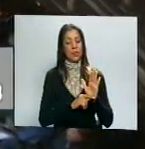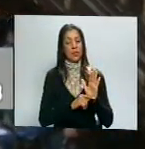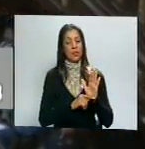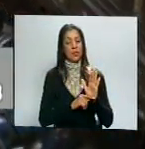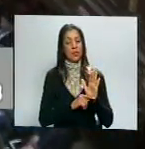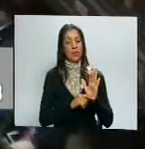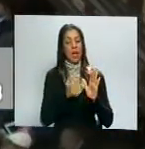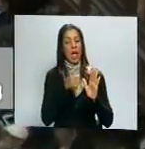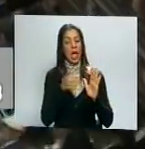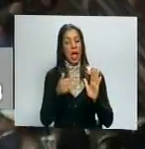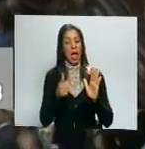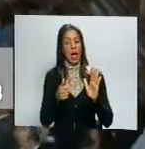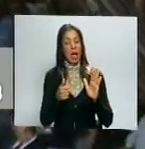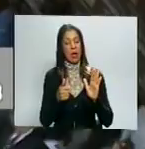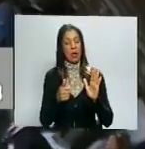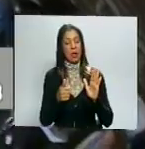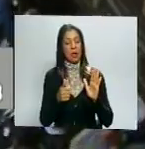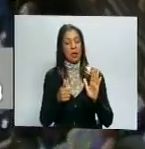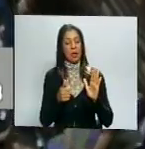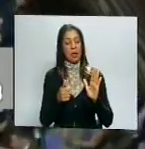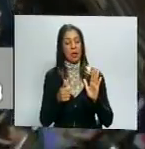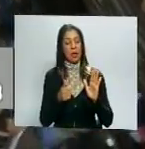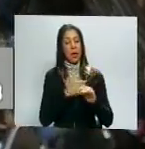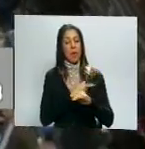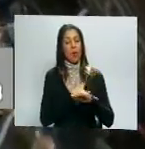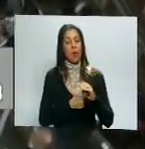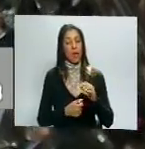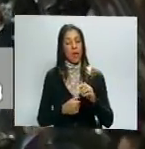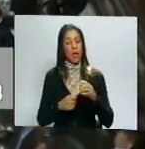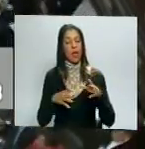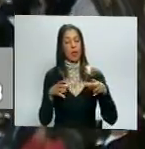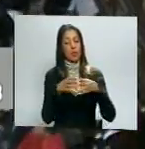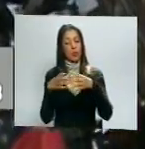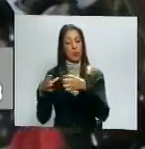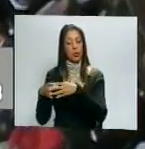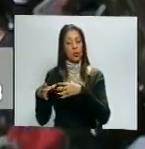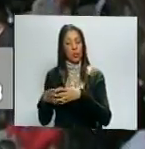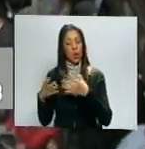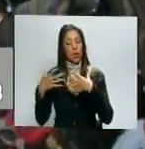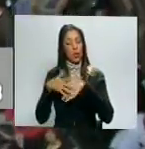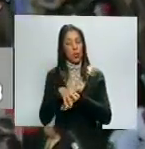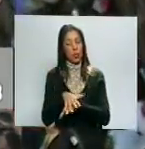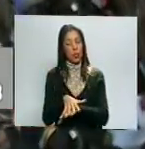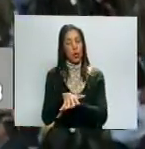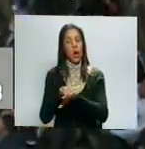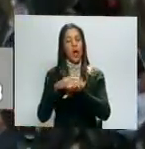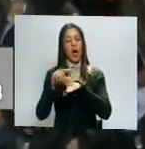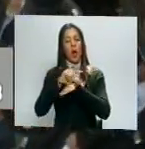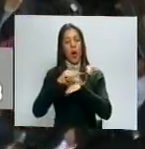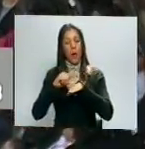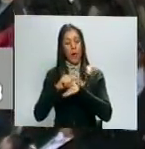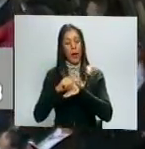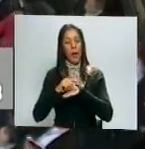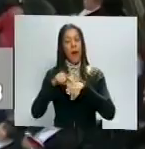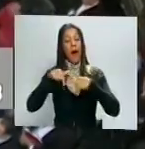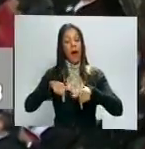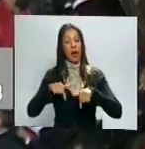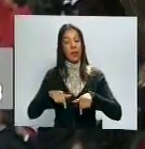uno de los poderes debe colaborar entre sí para que el Estado funcione. Y aquí